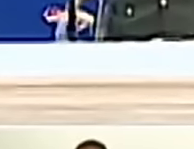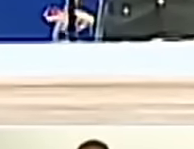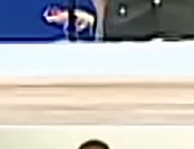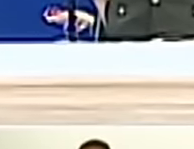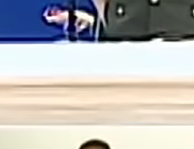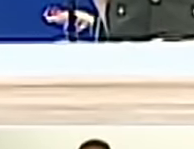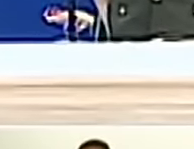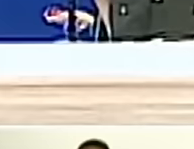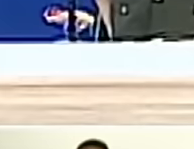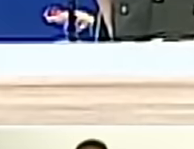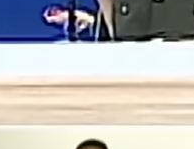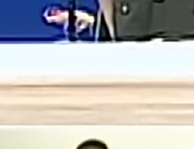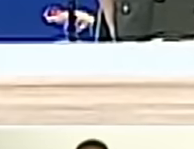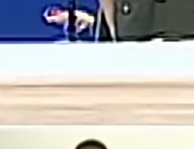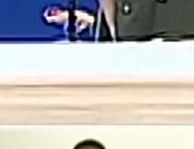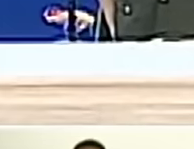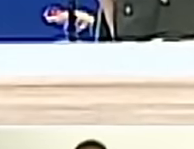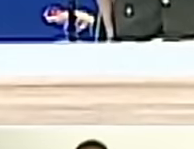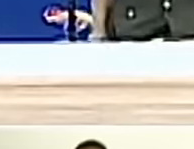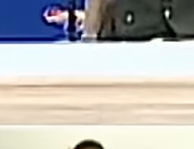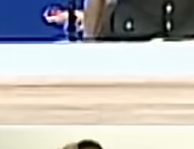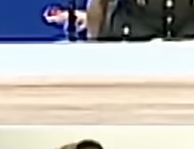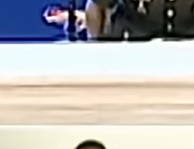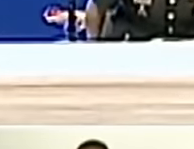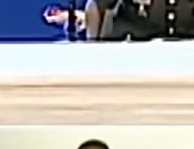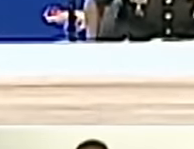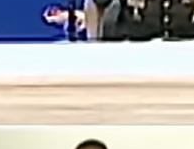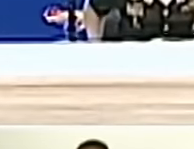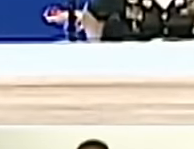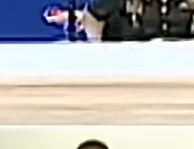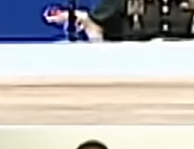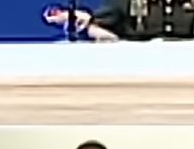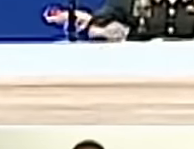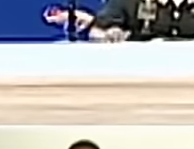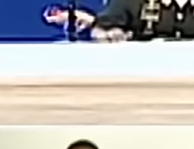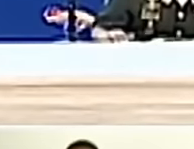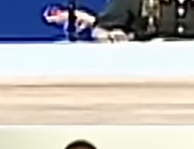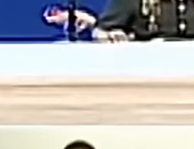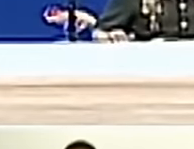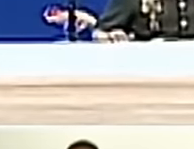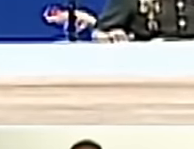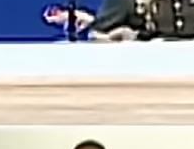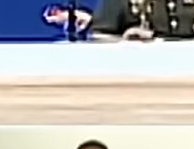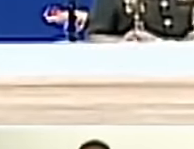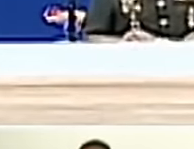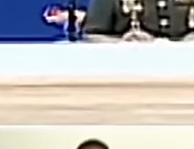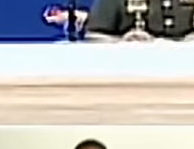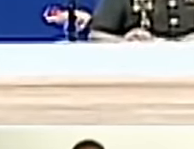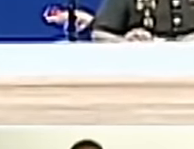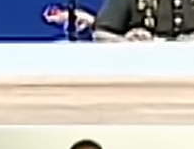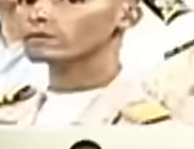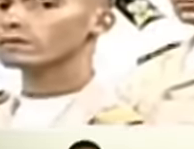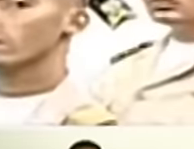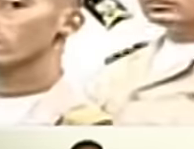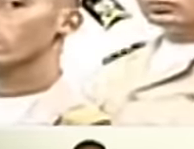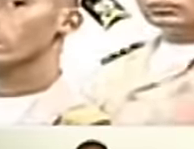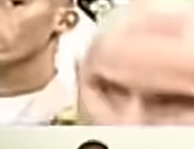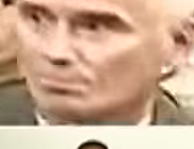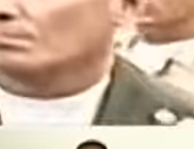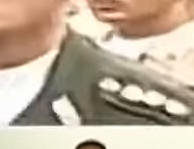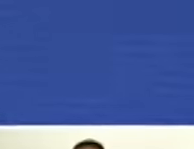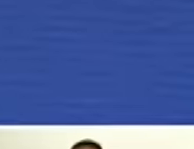Lare, a el mayor general Churio Andrade, al mayor general Ornella